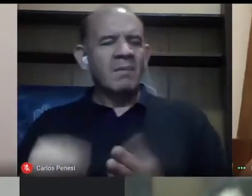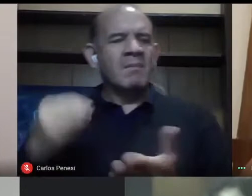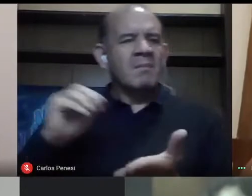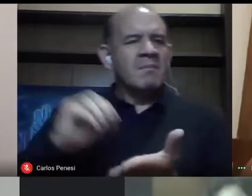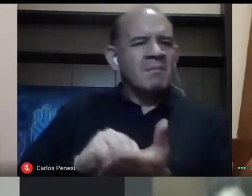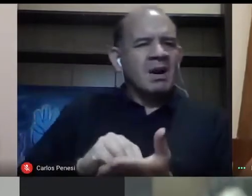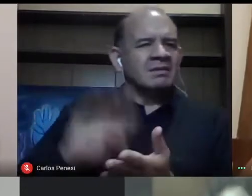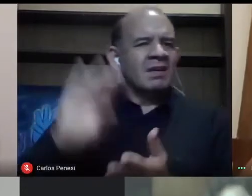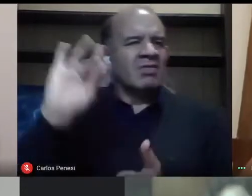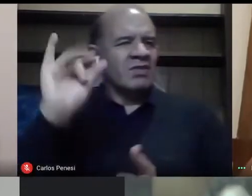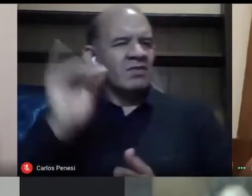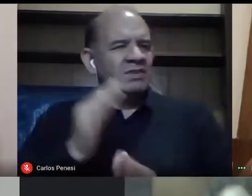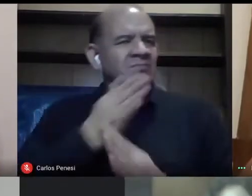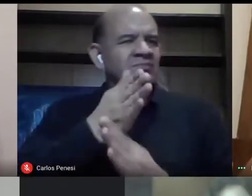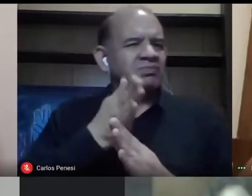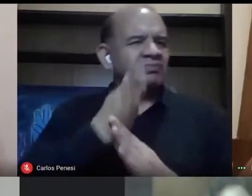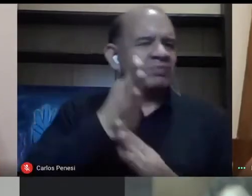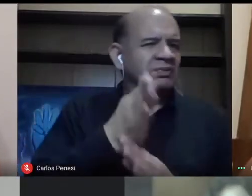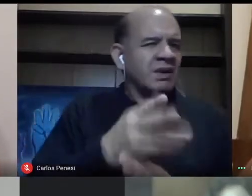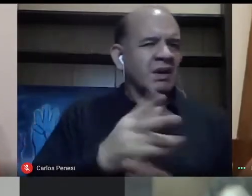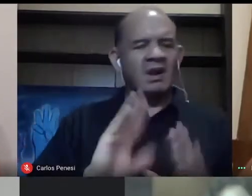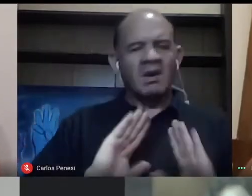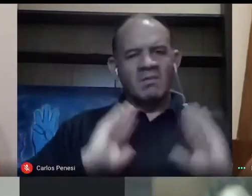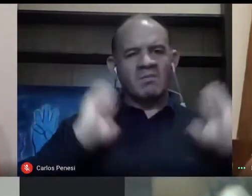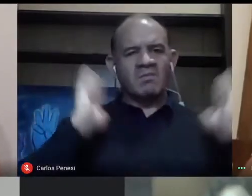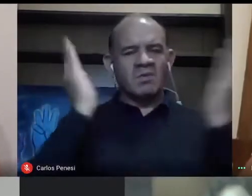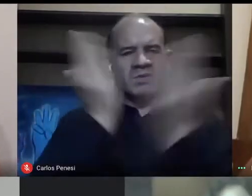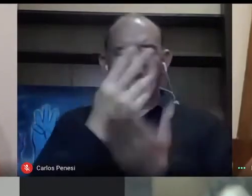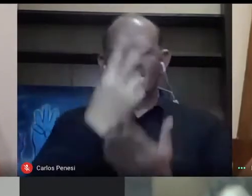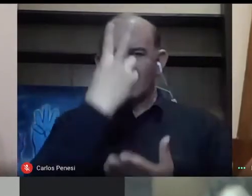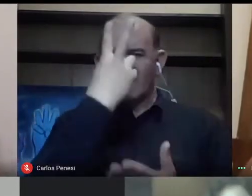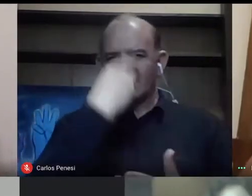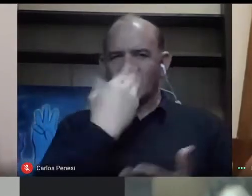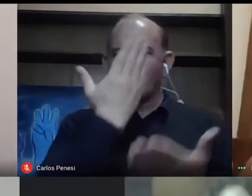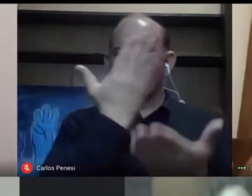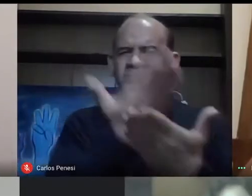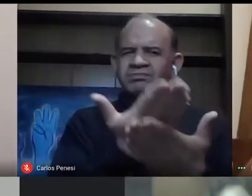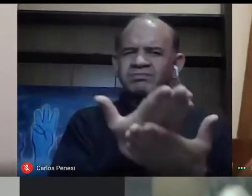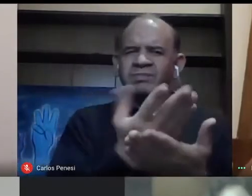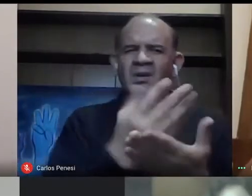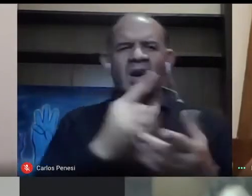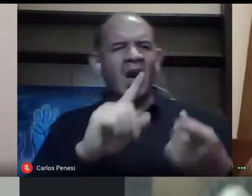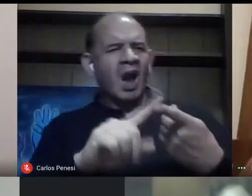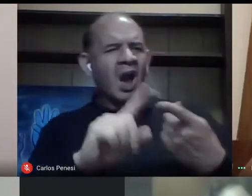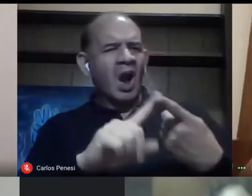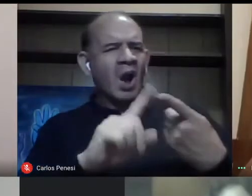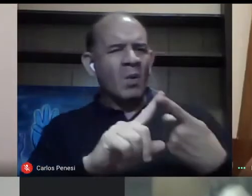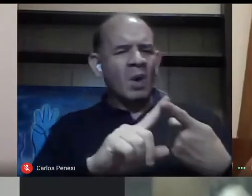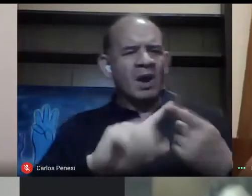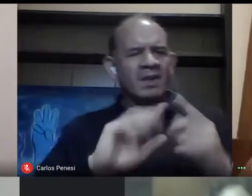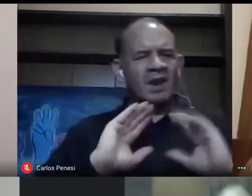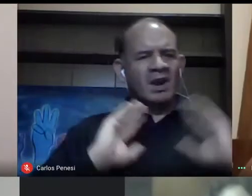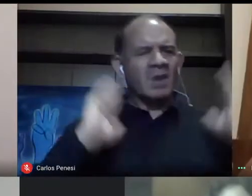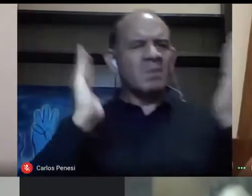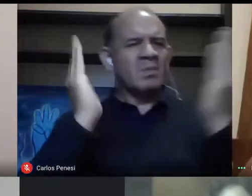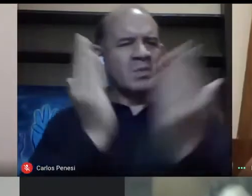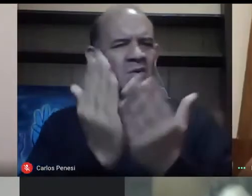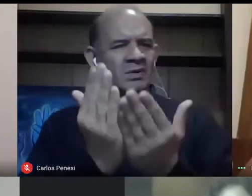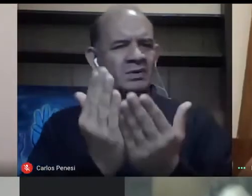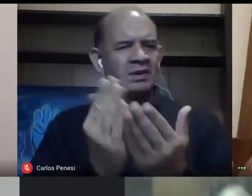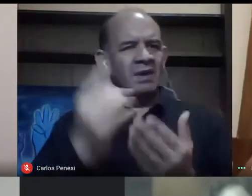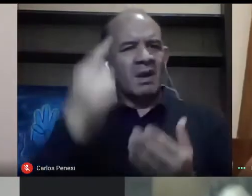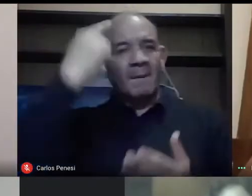desventaja. Entonces la Unión Mundial de Ciegos planteaba a buscar un tratado internacional, la Organización Mundial de la Propiedad